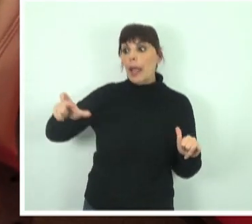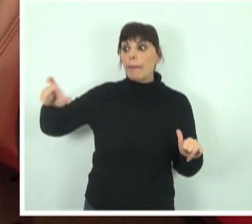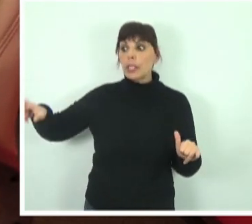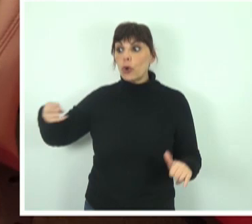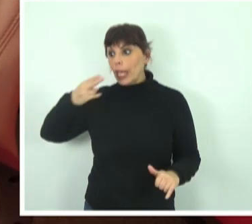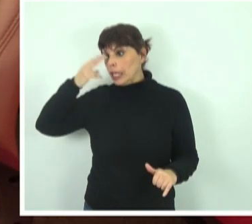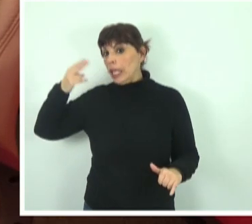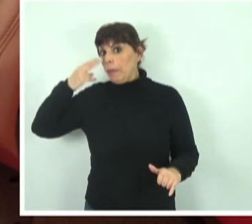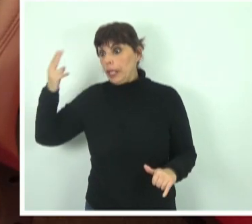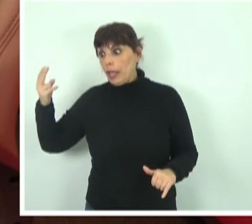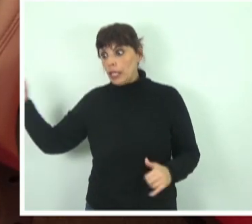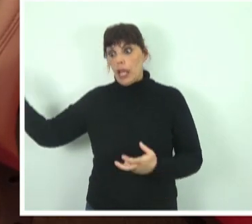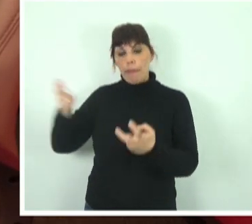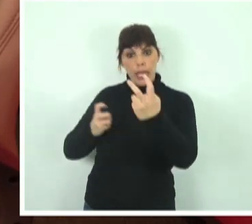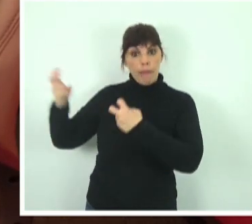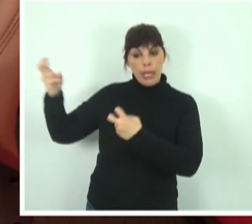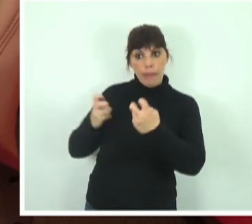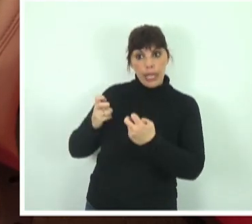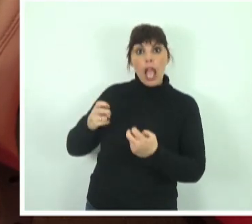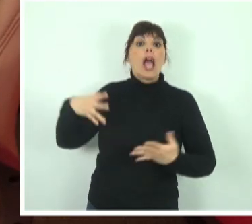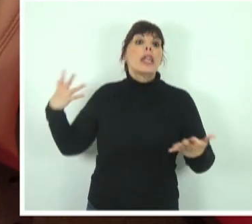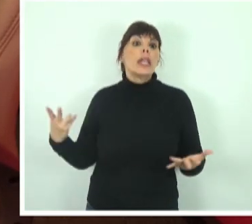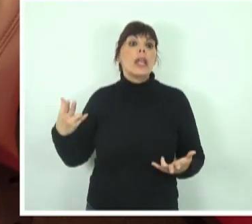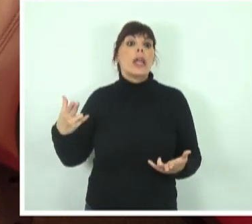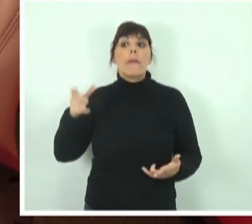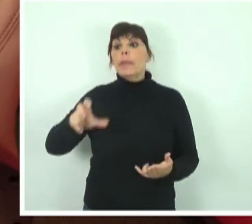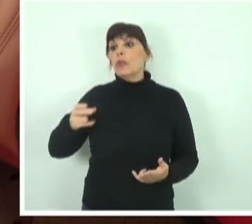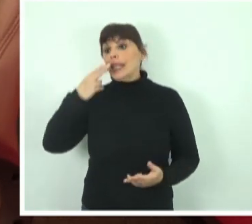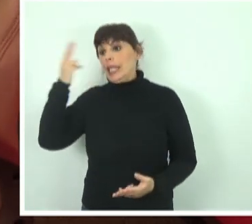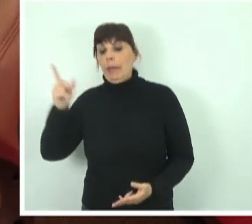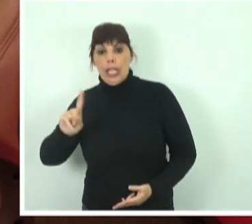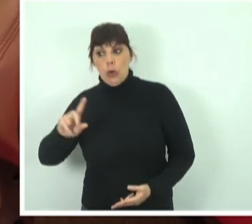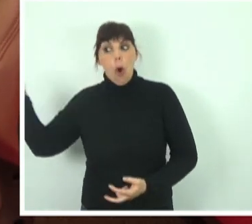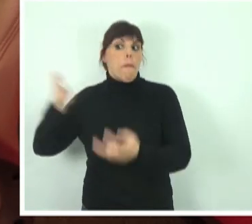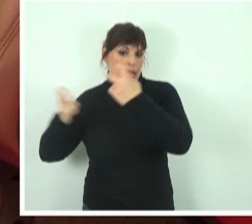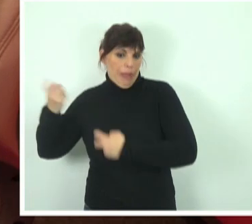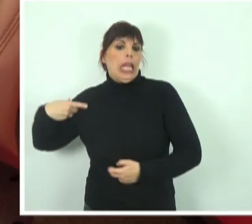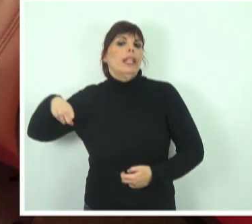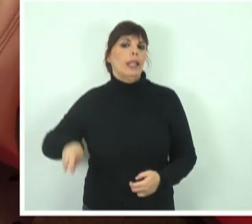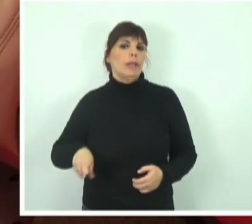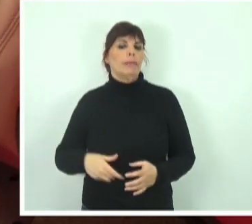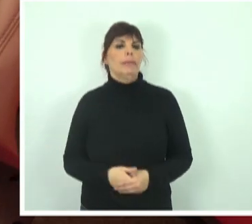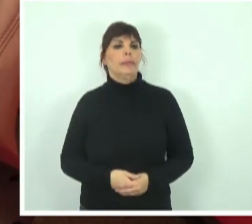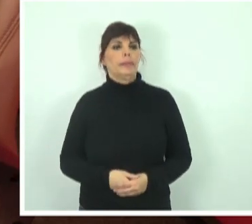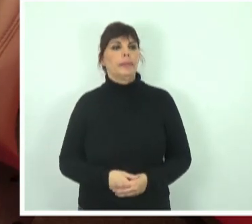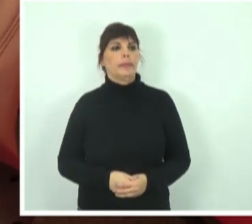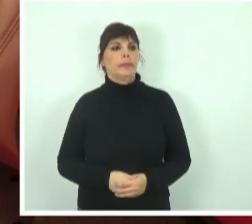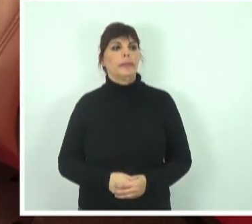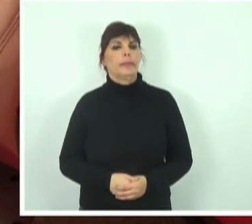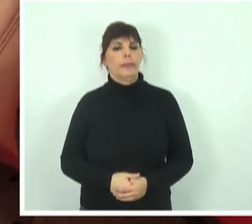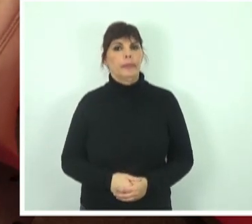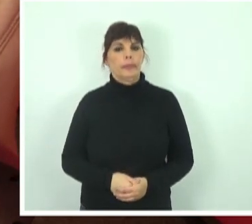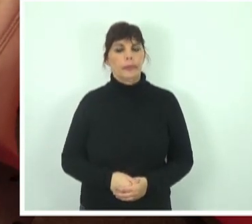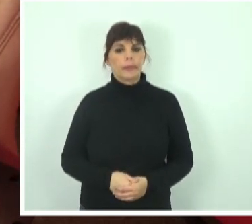invitados. ¿Quién de vosotros conoce una boda y dice, ¿y este que busca aquí? Así son las bodas. La gente hasta se cuela. Ok.